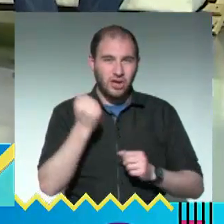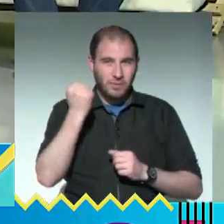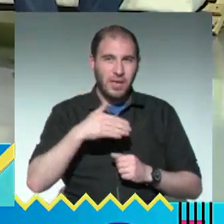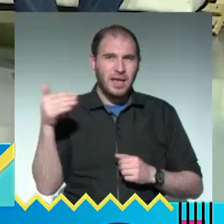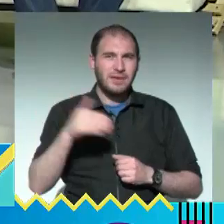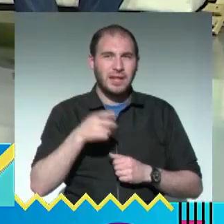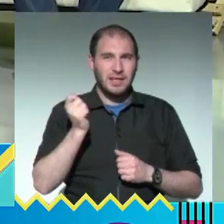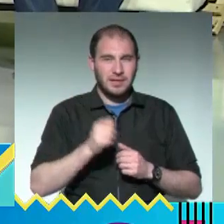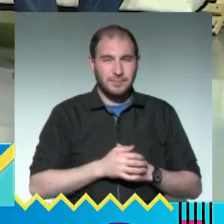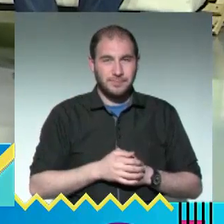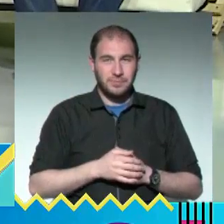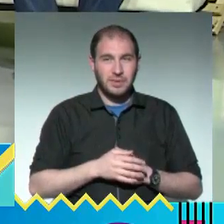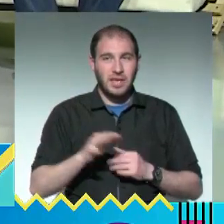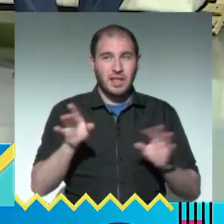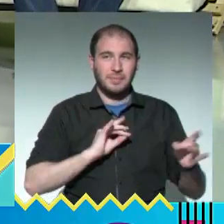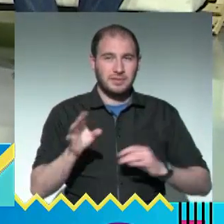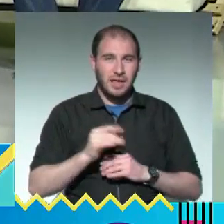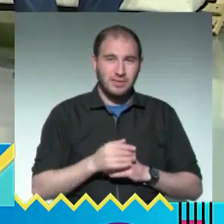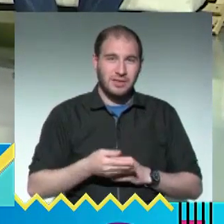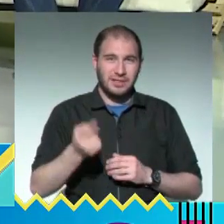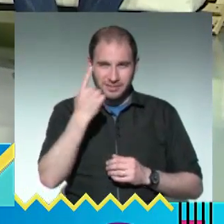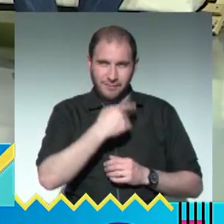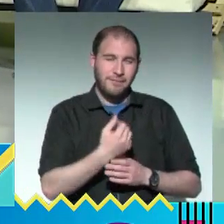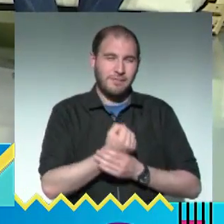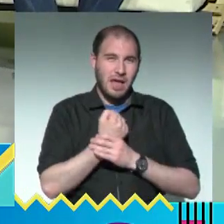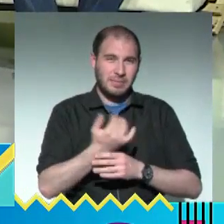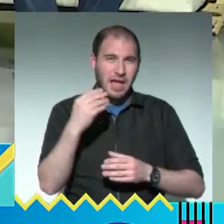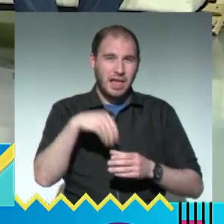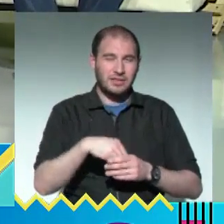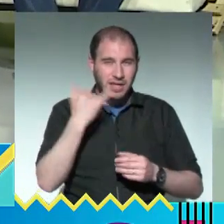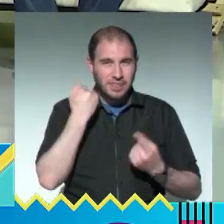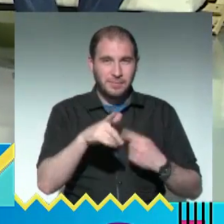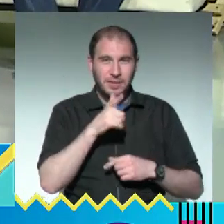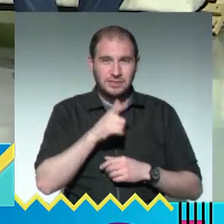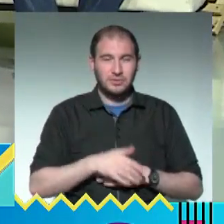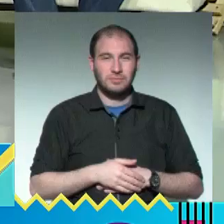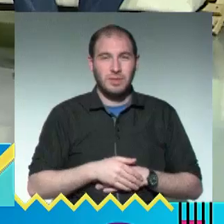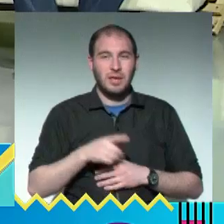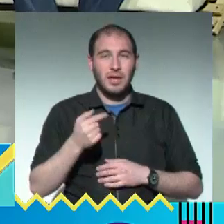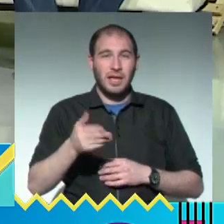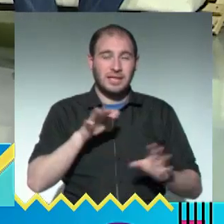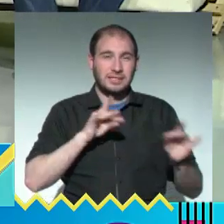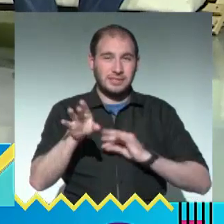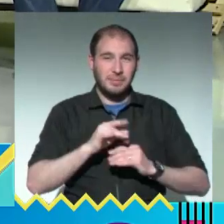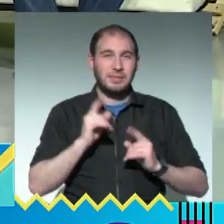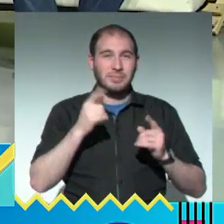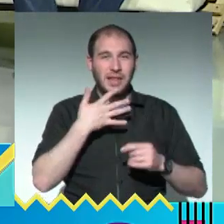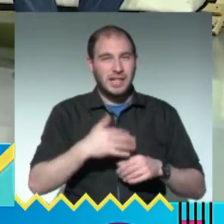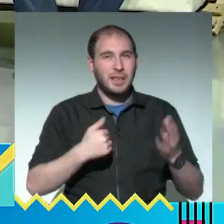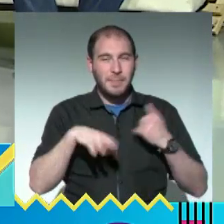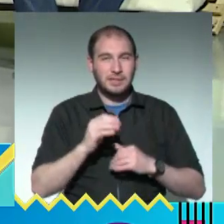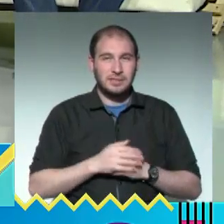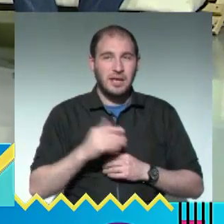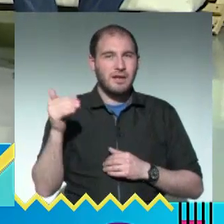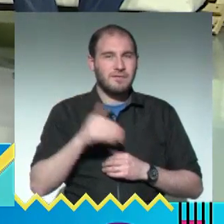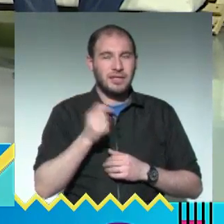con nosotros invitados que ya son cara conocida, ya son parte de distintos parecidos y que recurrimos a ellos para seguir entendiendo de estos temas.